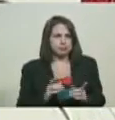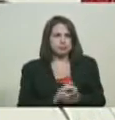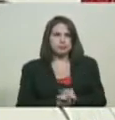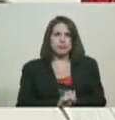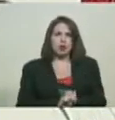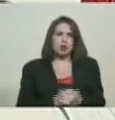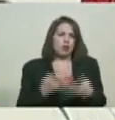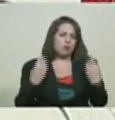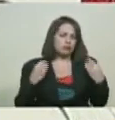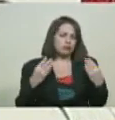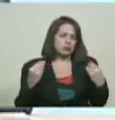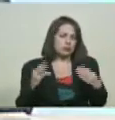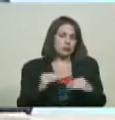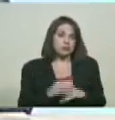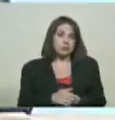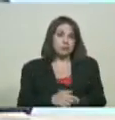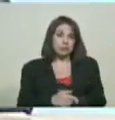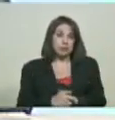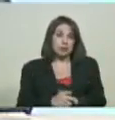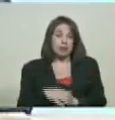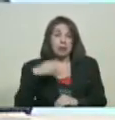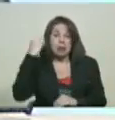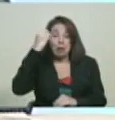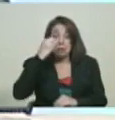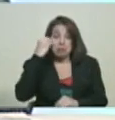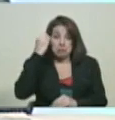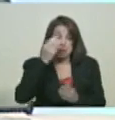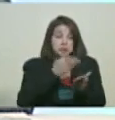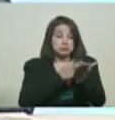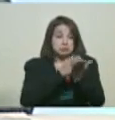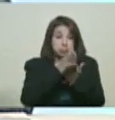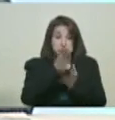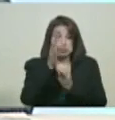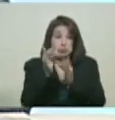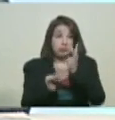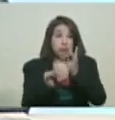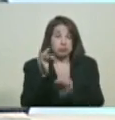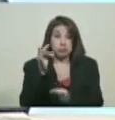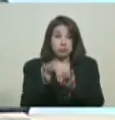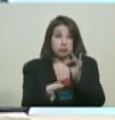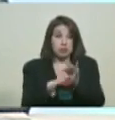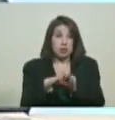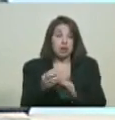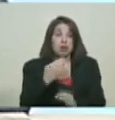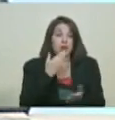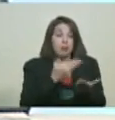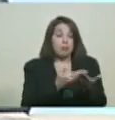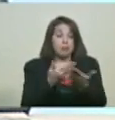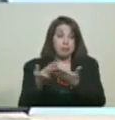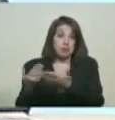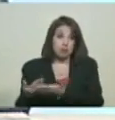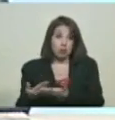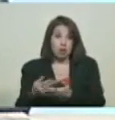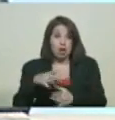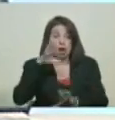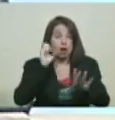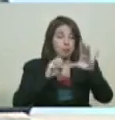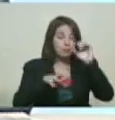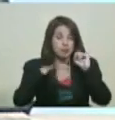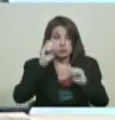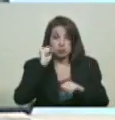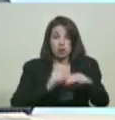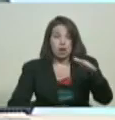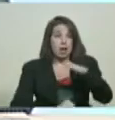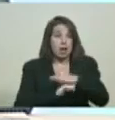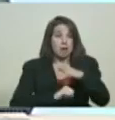que creo que marcha en una dirección justa y yo pido la comprensión y el apoyo de todo el país a las